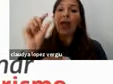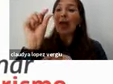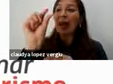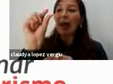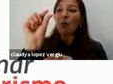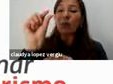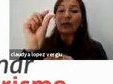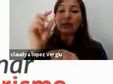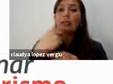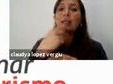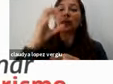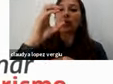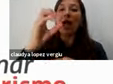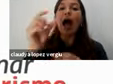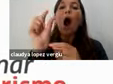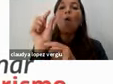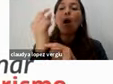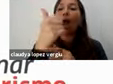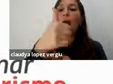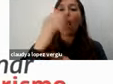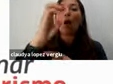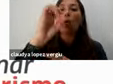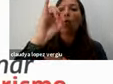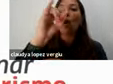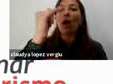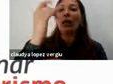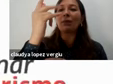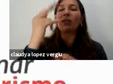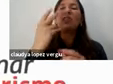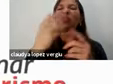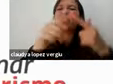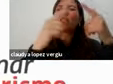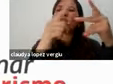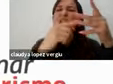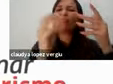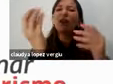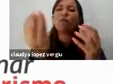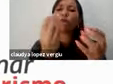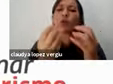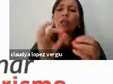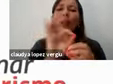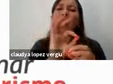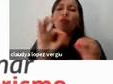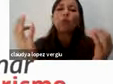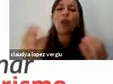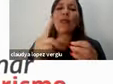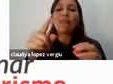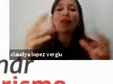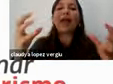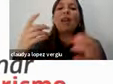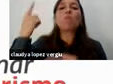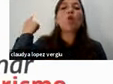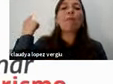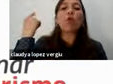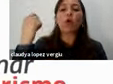vasca, agua y manto, canela y, bueno, esos productos son naturales de acá de la comunidad.